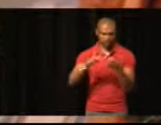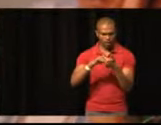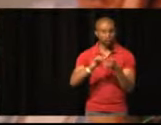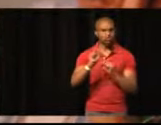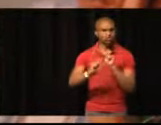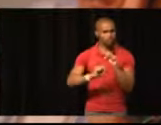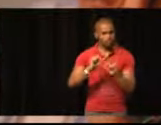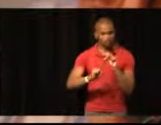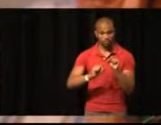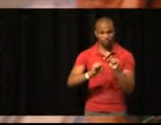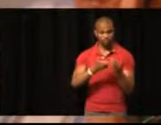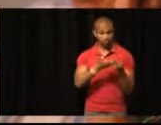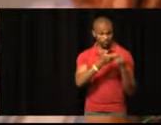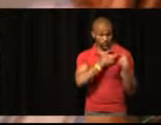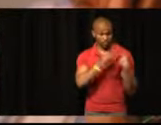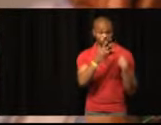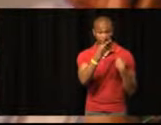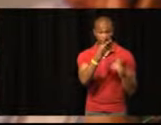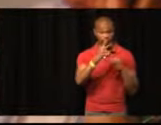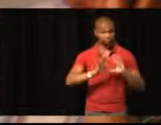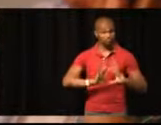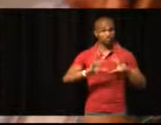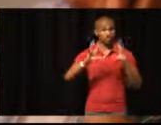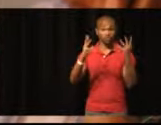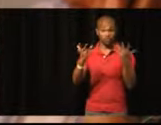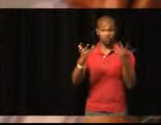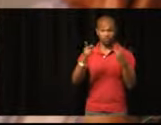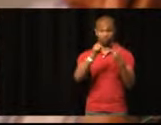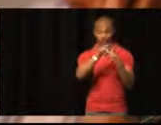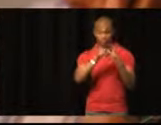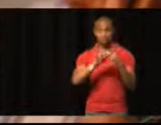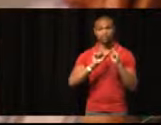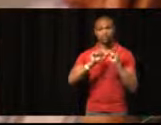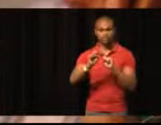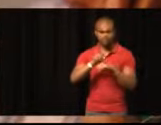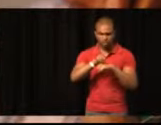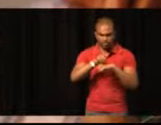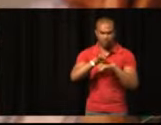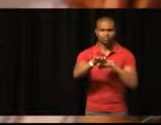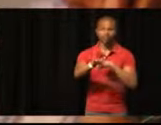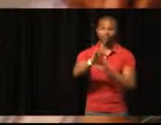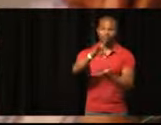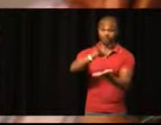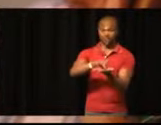calidad para que el legado de estos dos mega eventos puedan